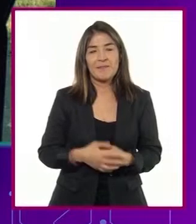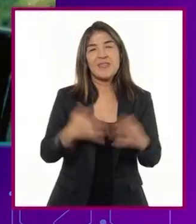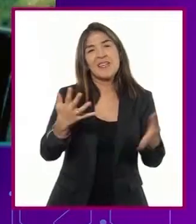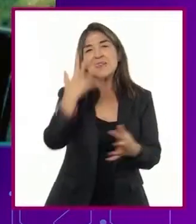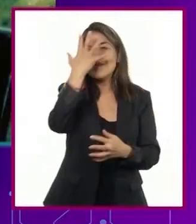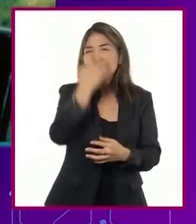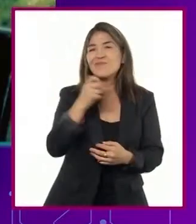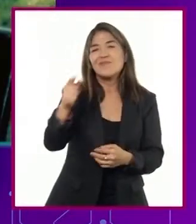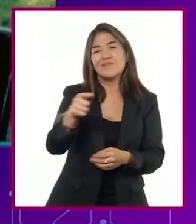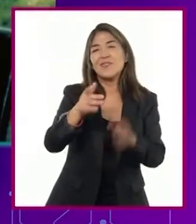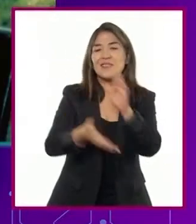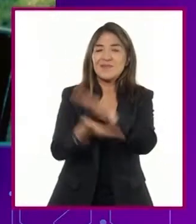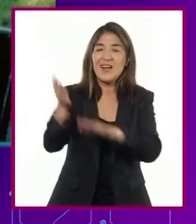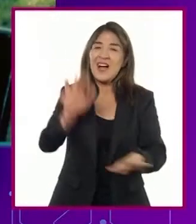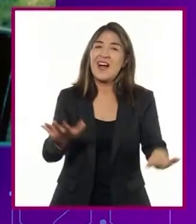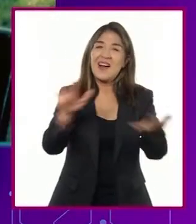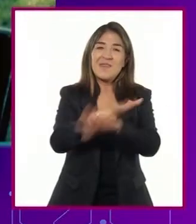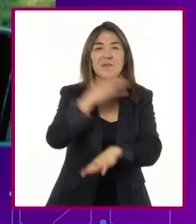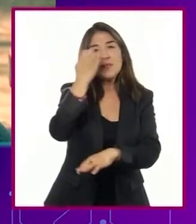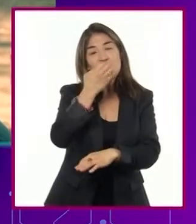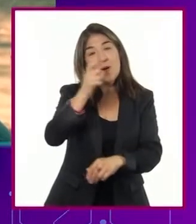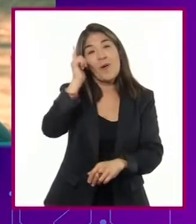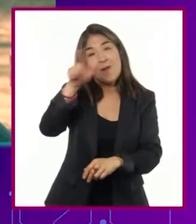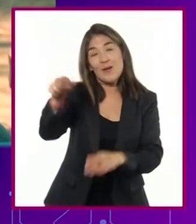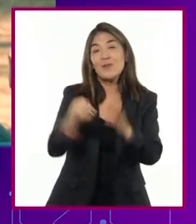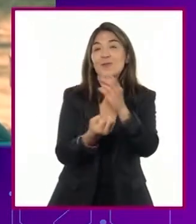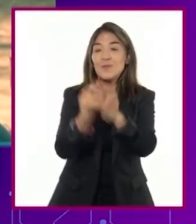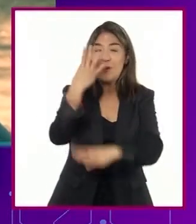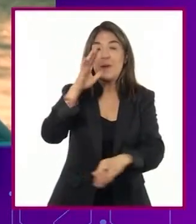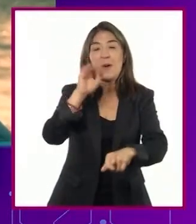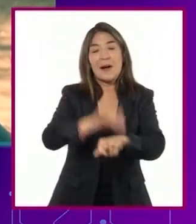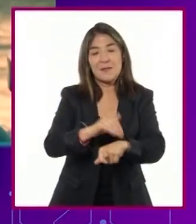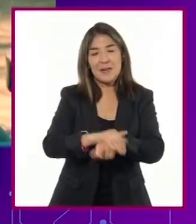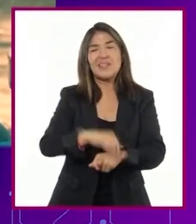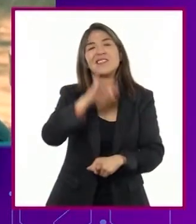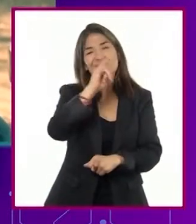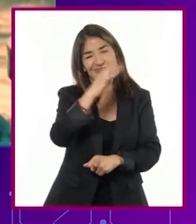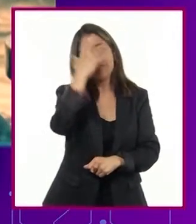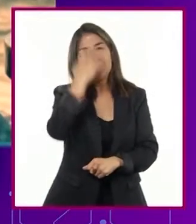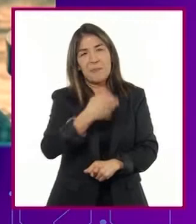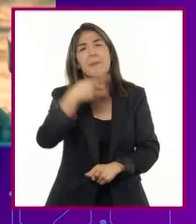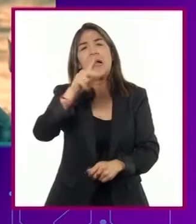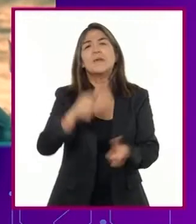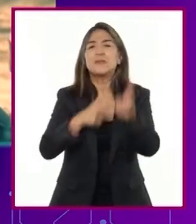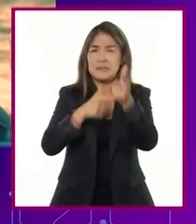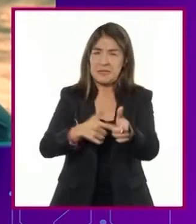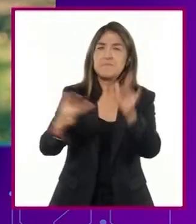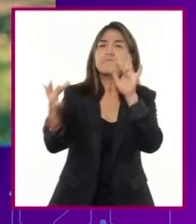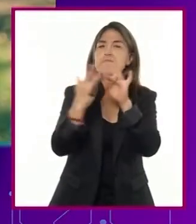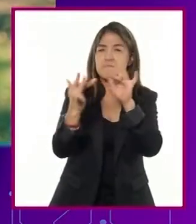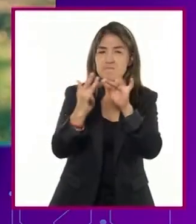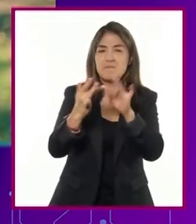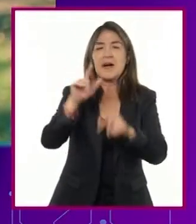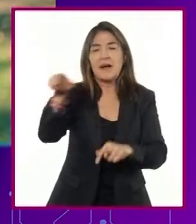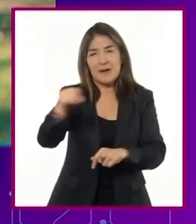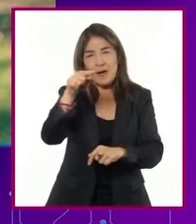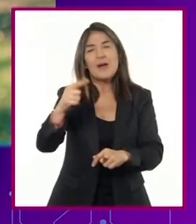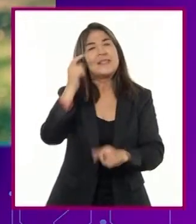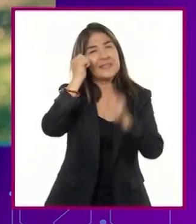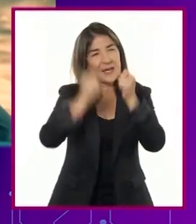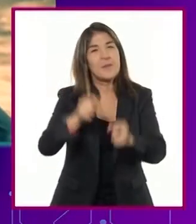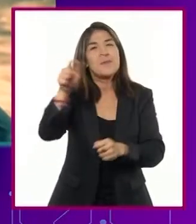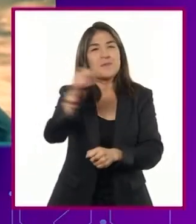de escuela. Esperemos encuentren buenos amigos. Es triste, pero seguiremos en contacto con ellos. Sé que les va a ir muy